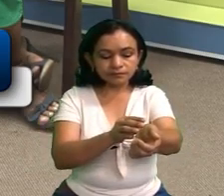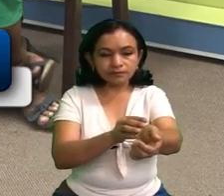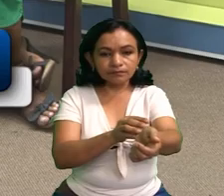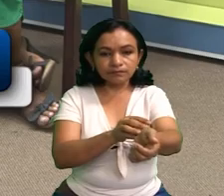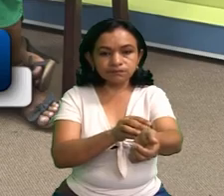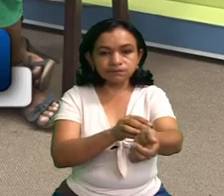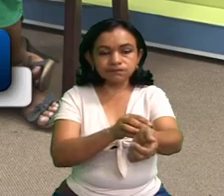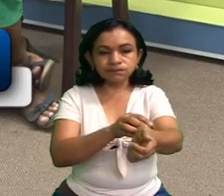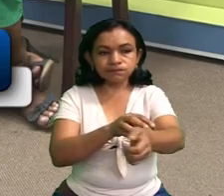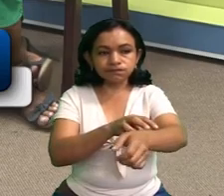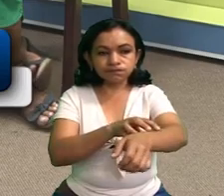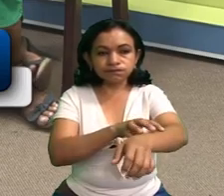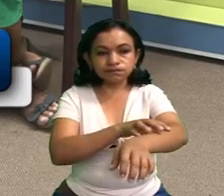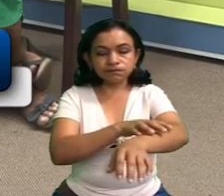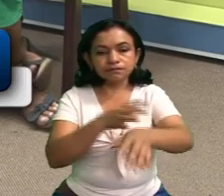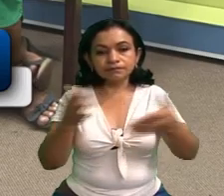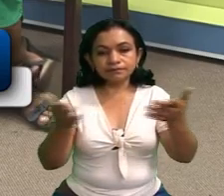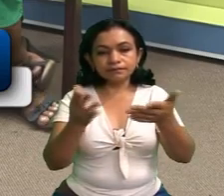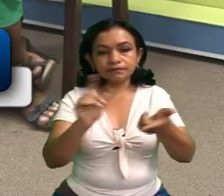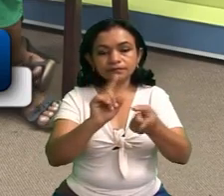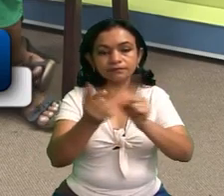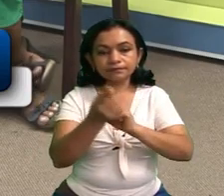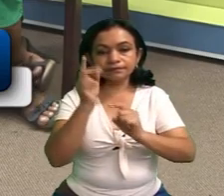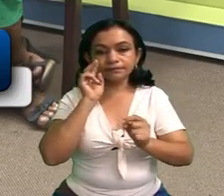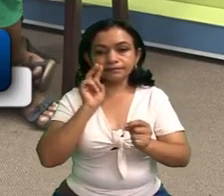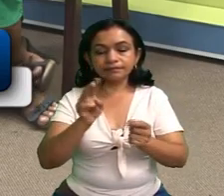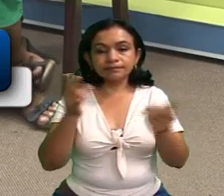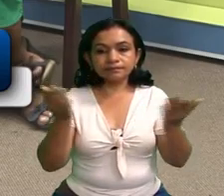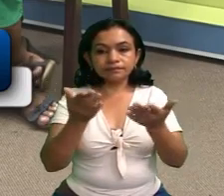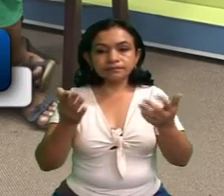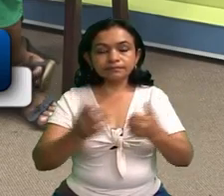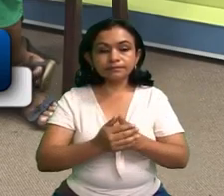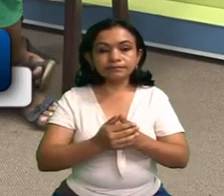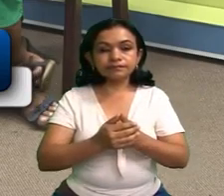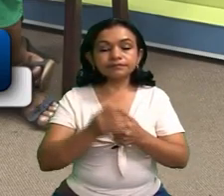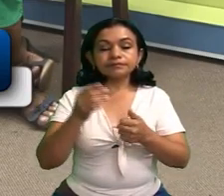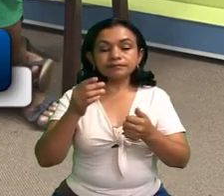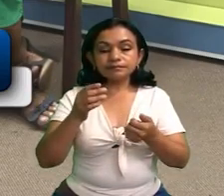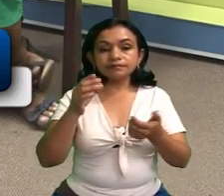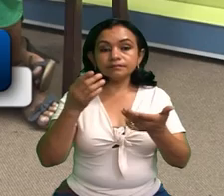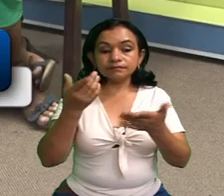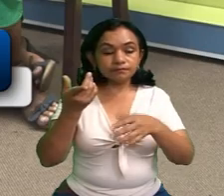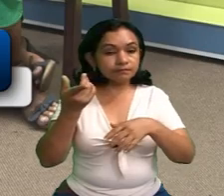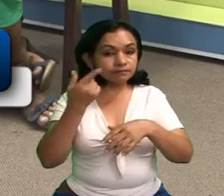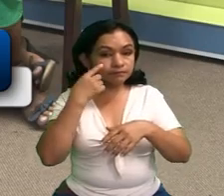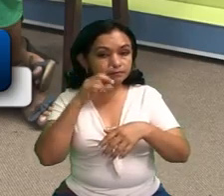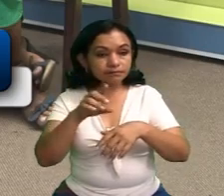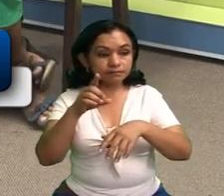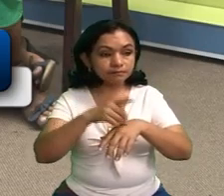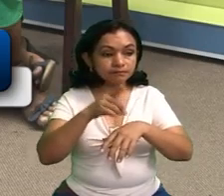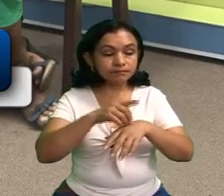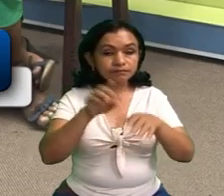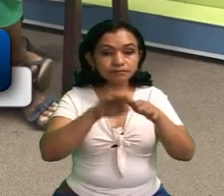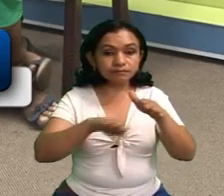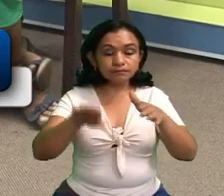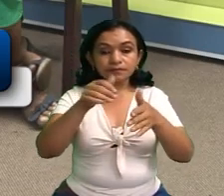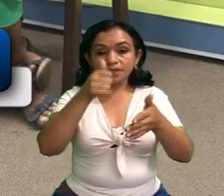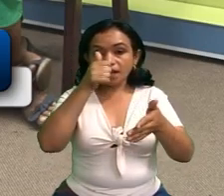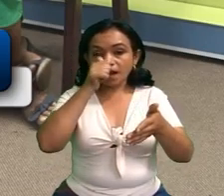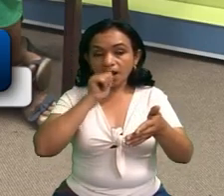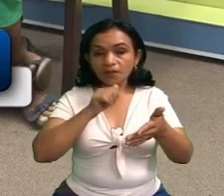¿Y cómo se va a traducir esa acumulación de toxina a nivel clínico? Bueno, vamos a tener más retención de